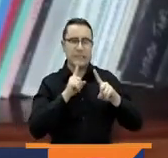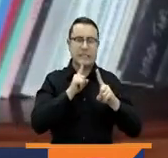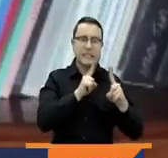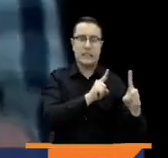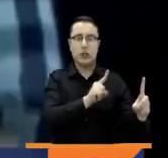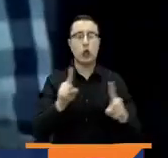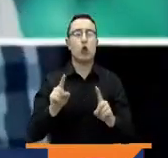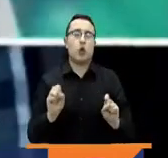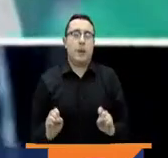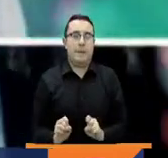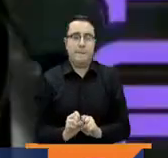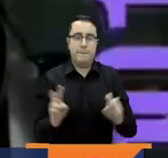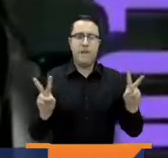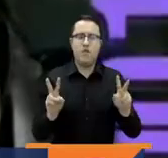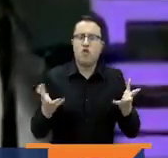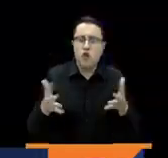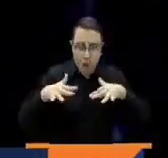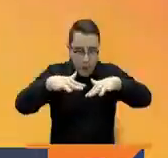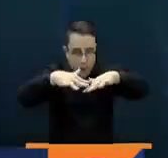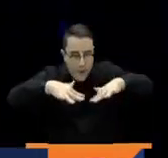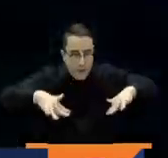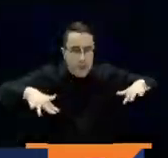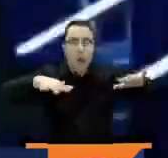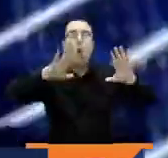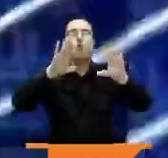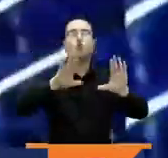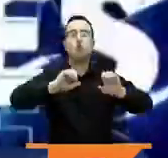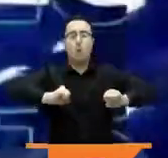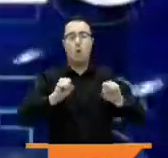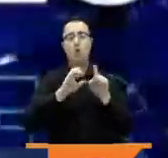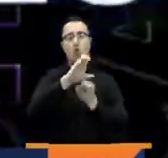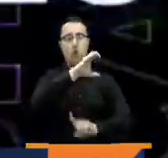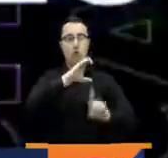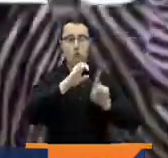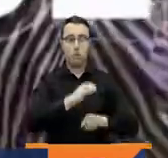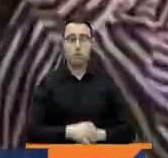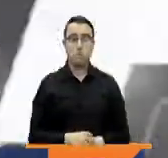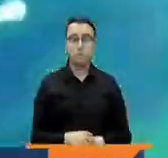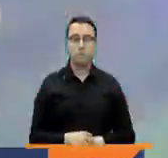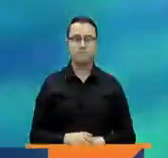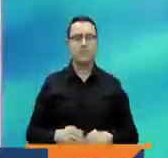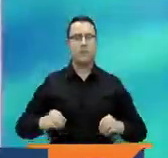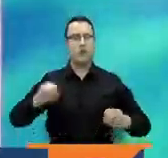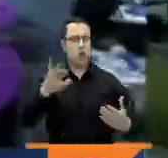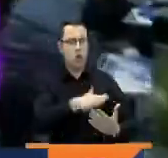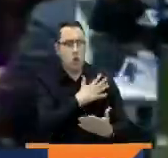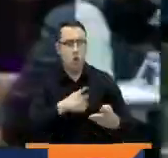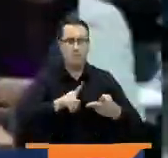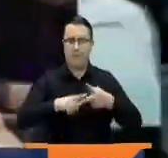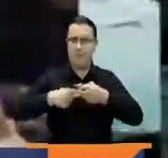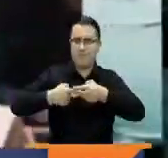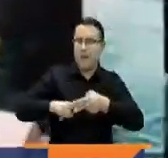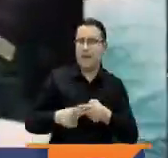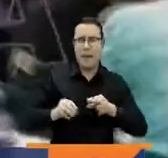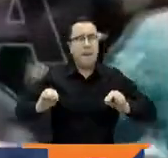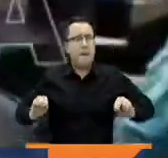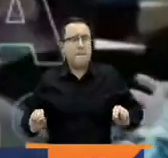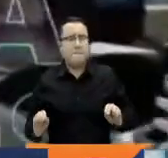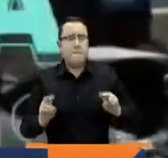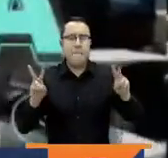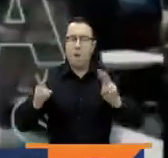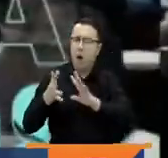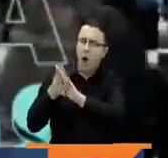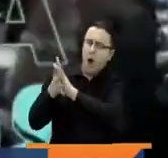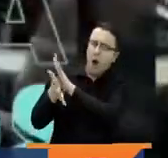vivo, en escenarios culturales de Bogotá. Showcase, talleres y charlas en vivo hacen parte de este evento que ayuda a analizar